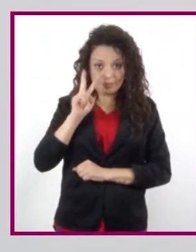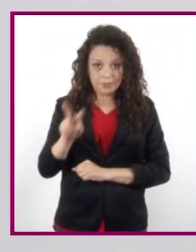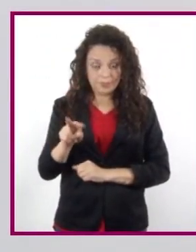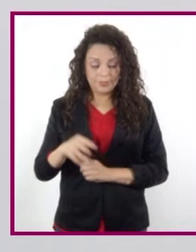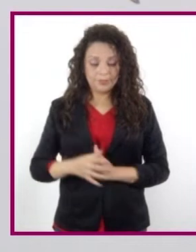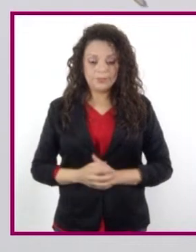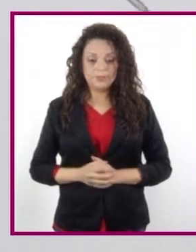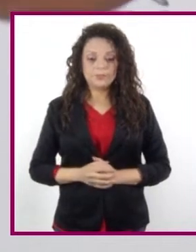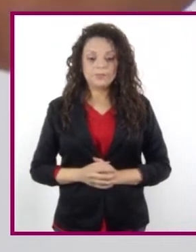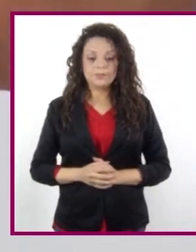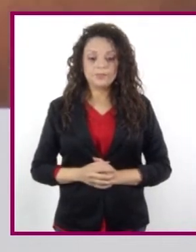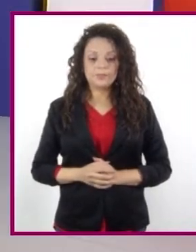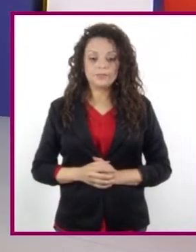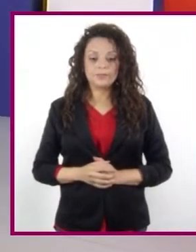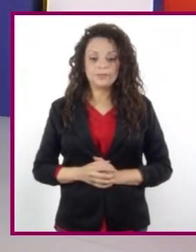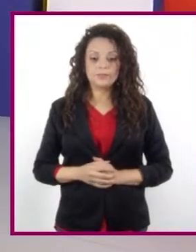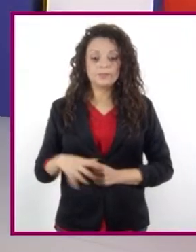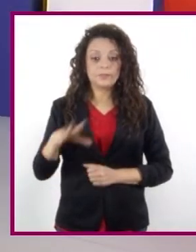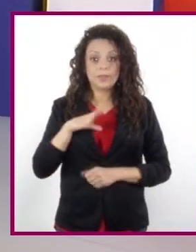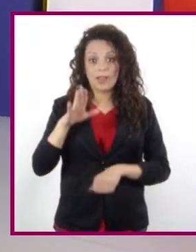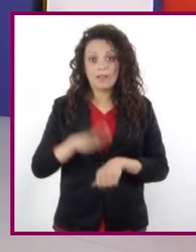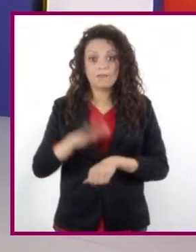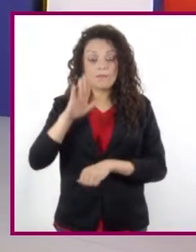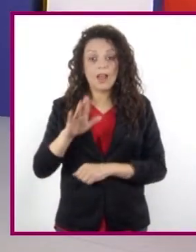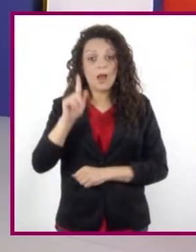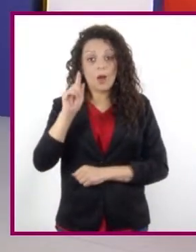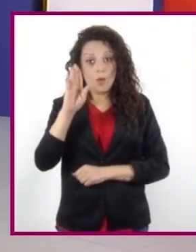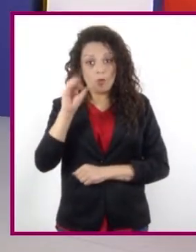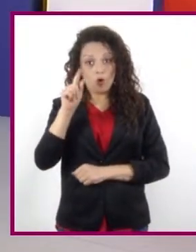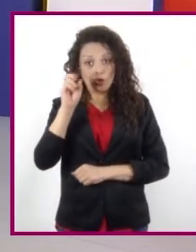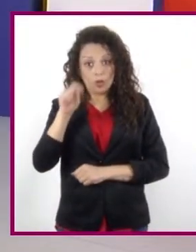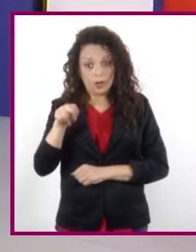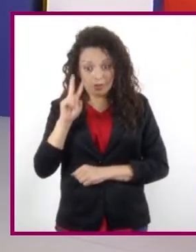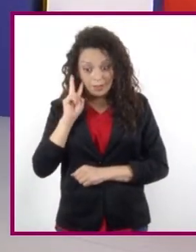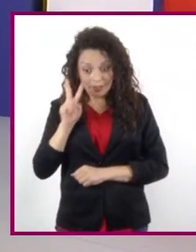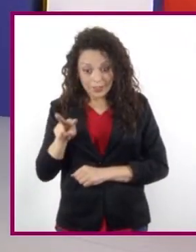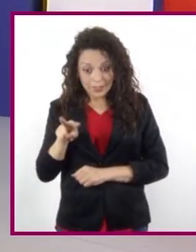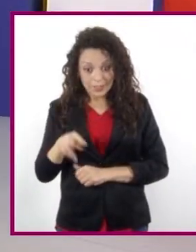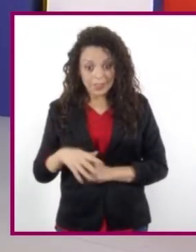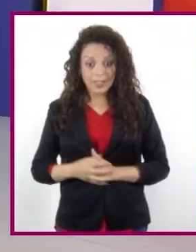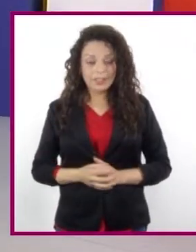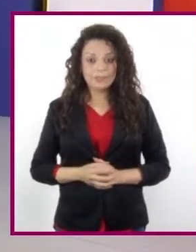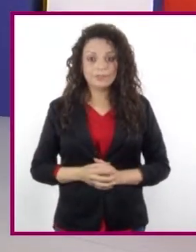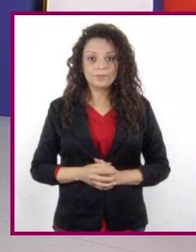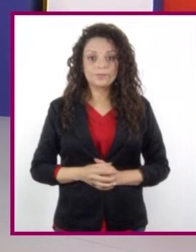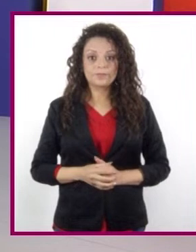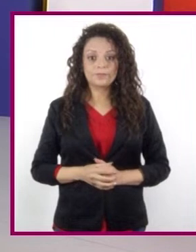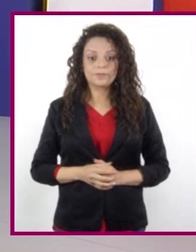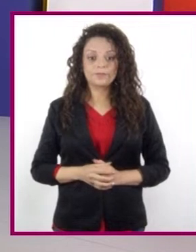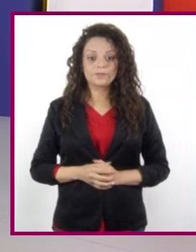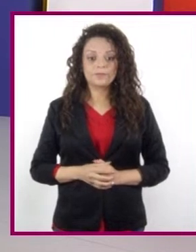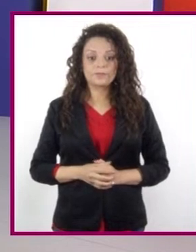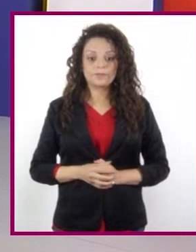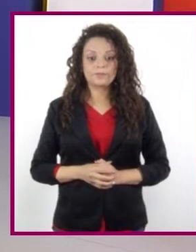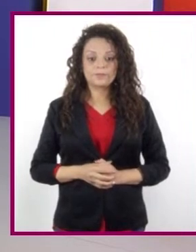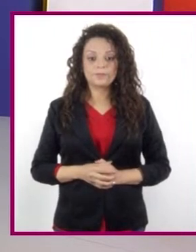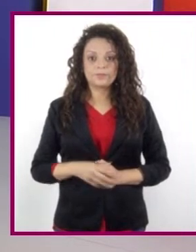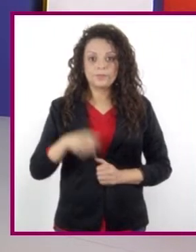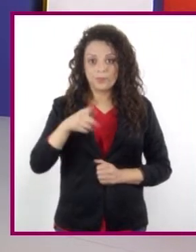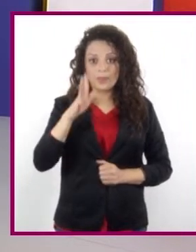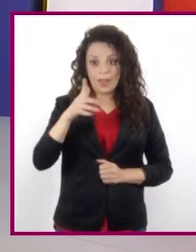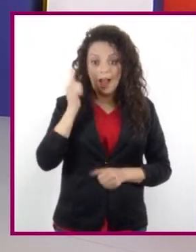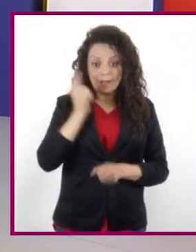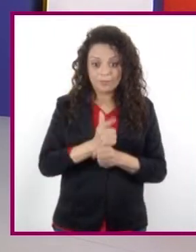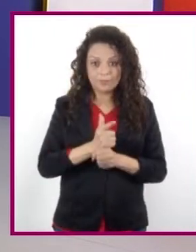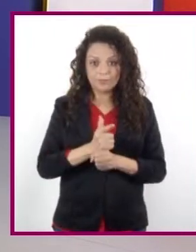Y pues tenemos más botones por acá, ¿verdad? Bien. Si se dan cuenta, tenemos también